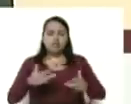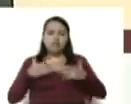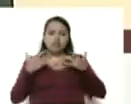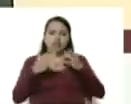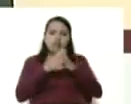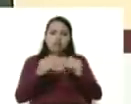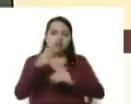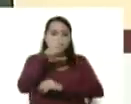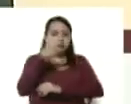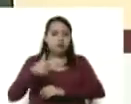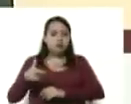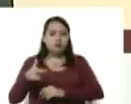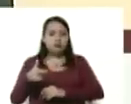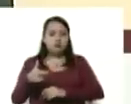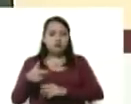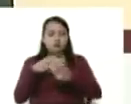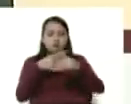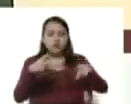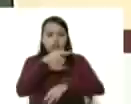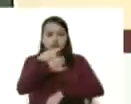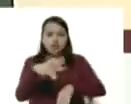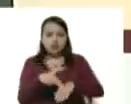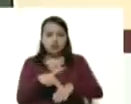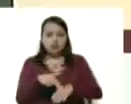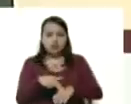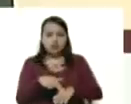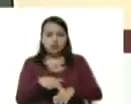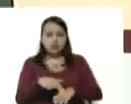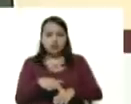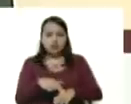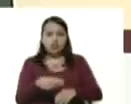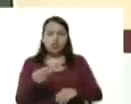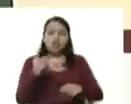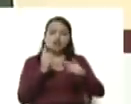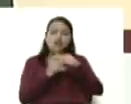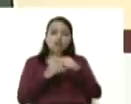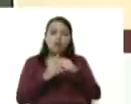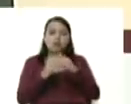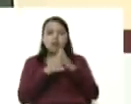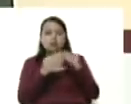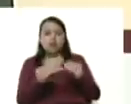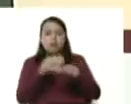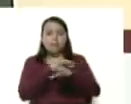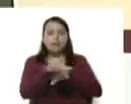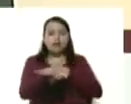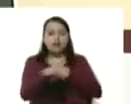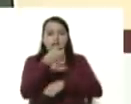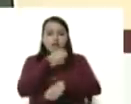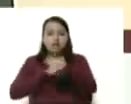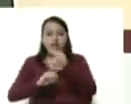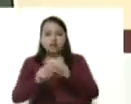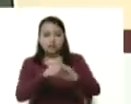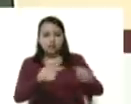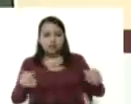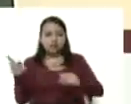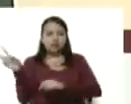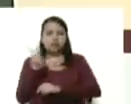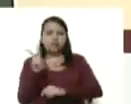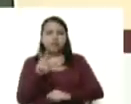la opinión pública nacional, de sumar todas las mayorías de nuestra patria en la defensa del territorio